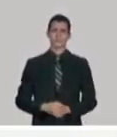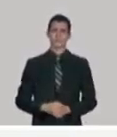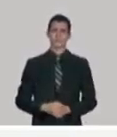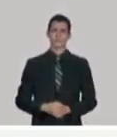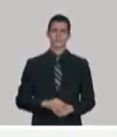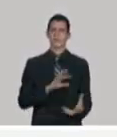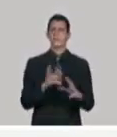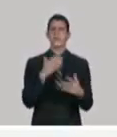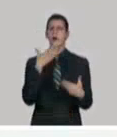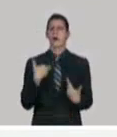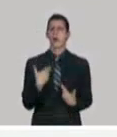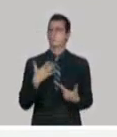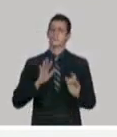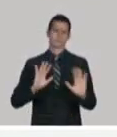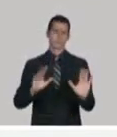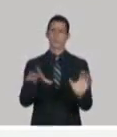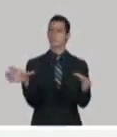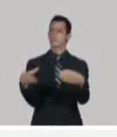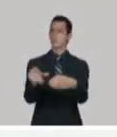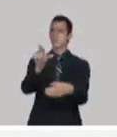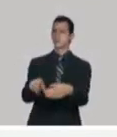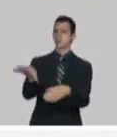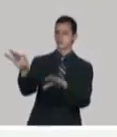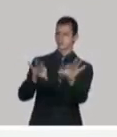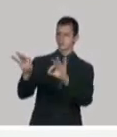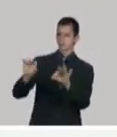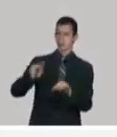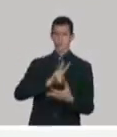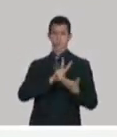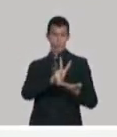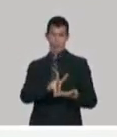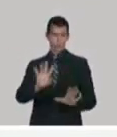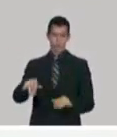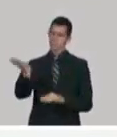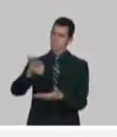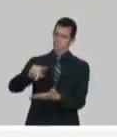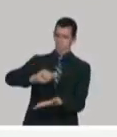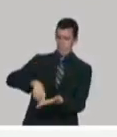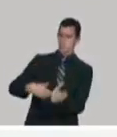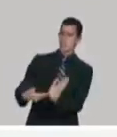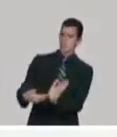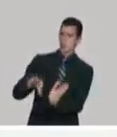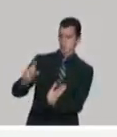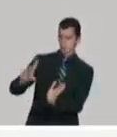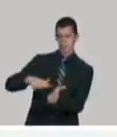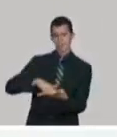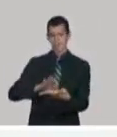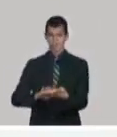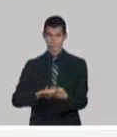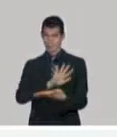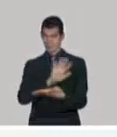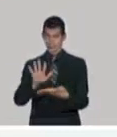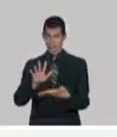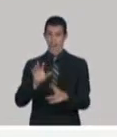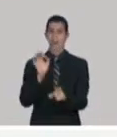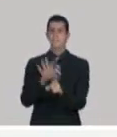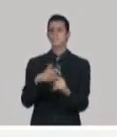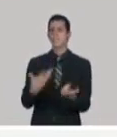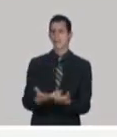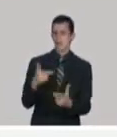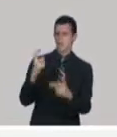placebo igualmente se han hecho estudios de fase 1 fase 2 y fase 3 y hemos medido tanto la seguridad como